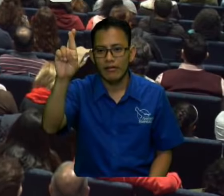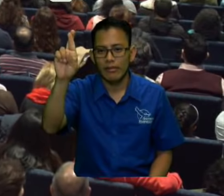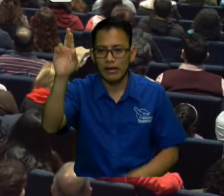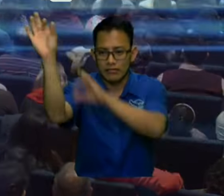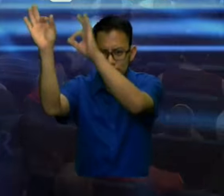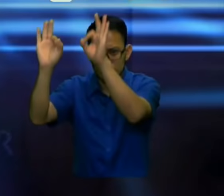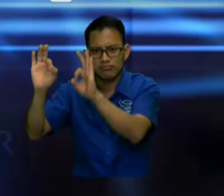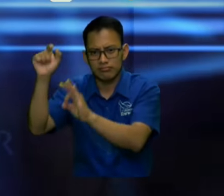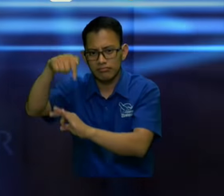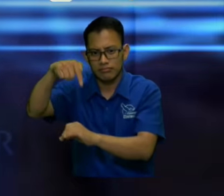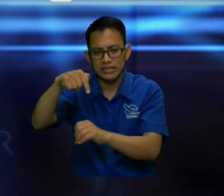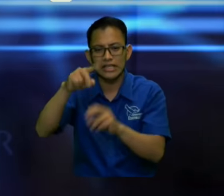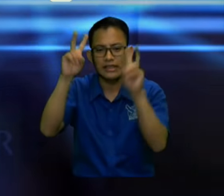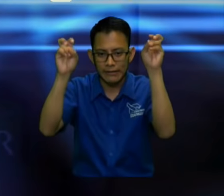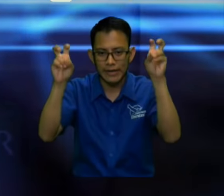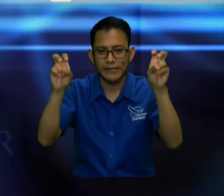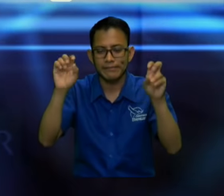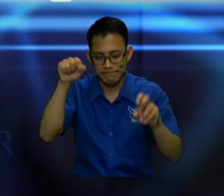espigas, ya le dije,